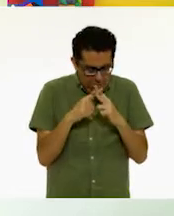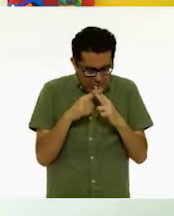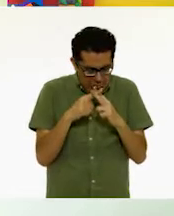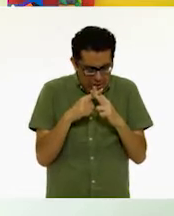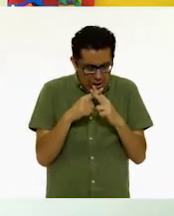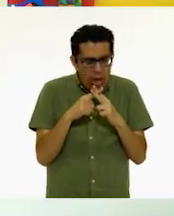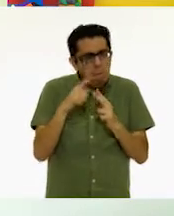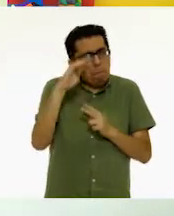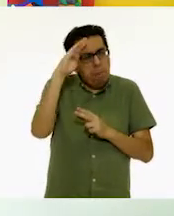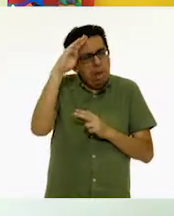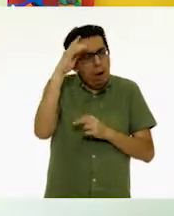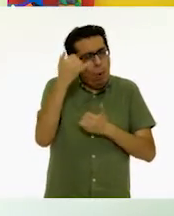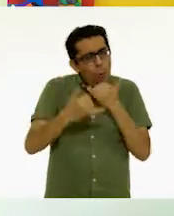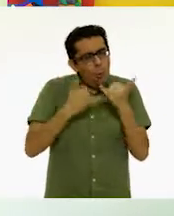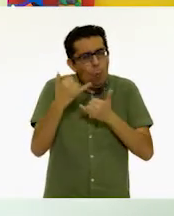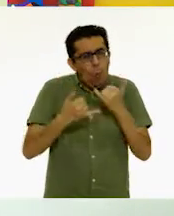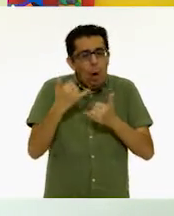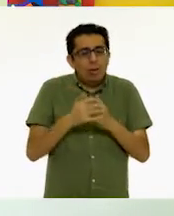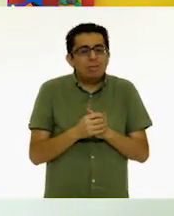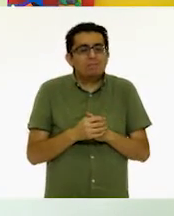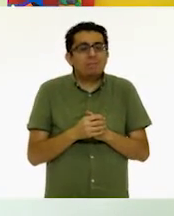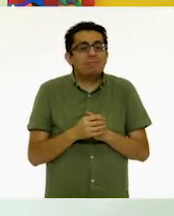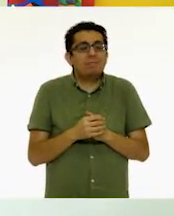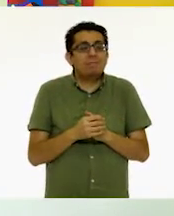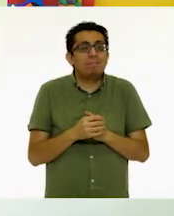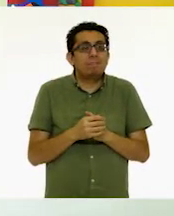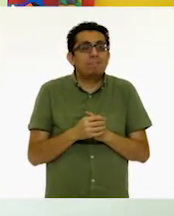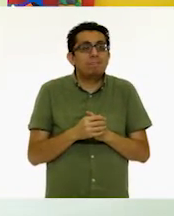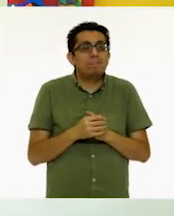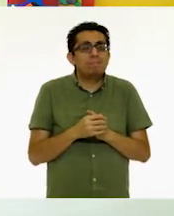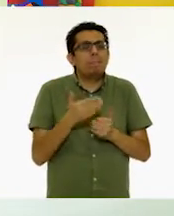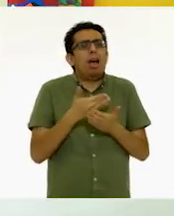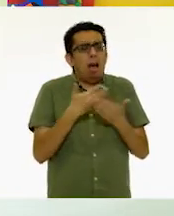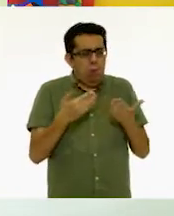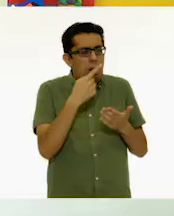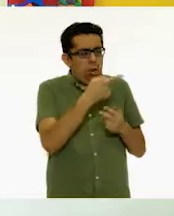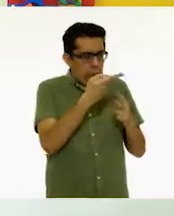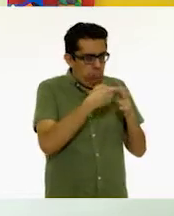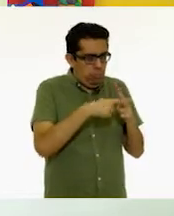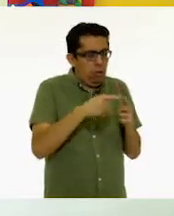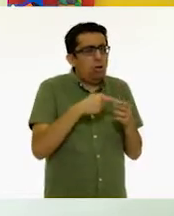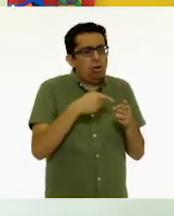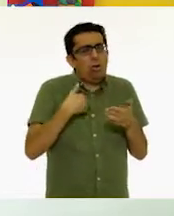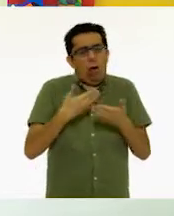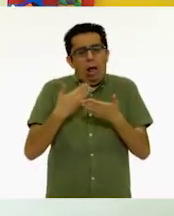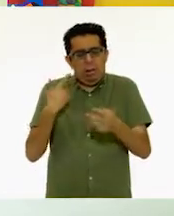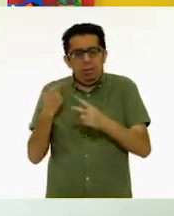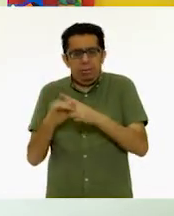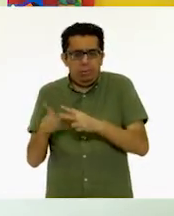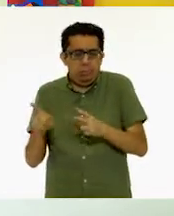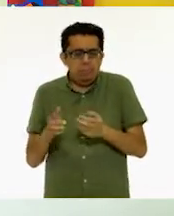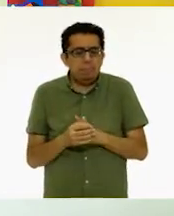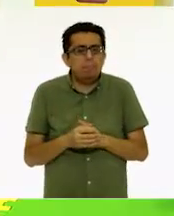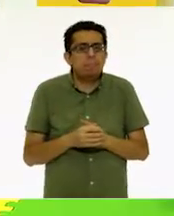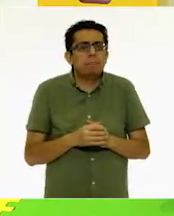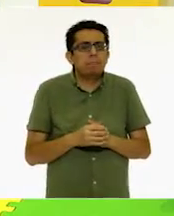inicio? Uh-huh. ¿O quieres que inicie yo? Inicio. Porque la otra iniciaste sí. Tú. Ahí voy. ¡Ay!